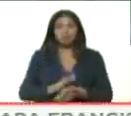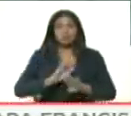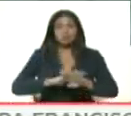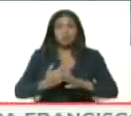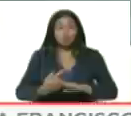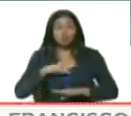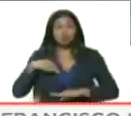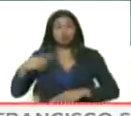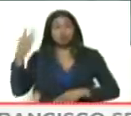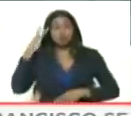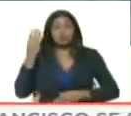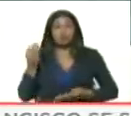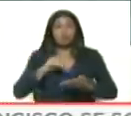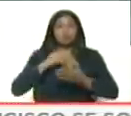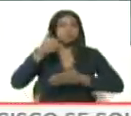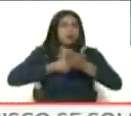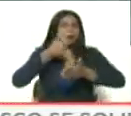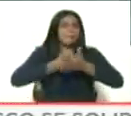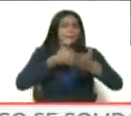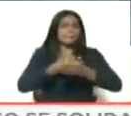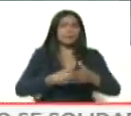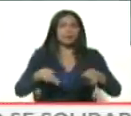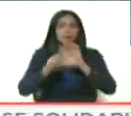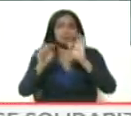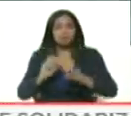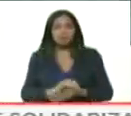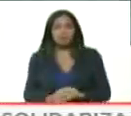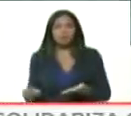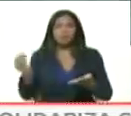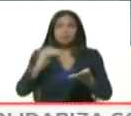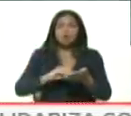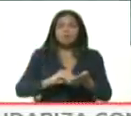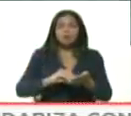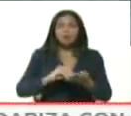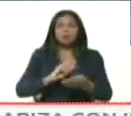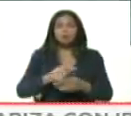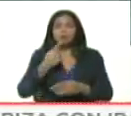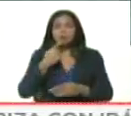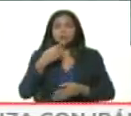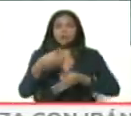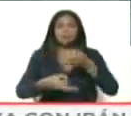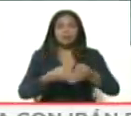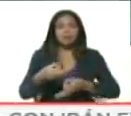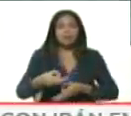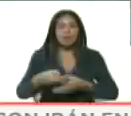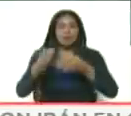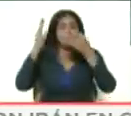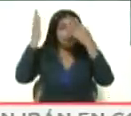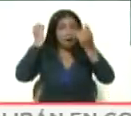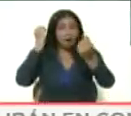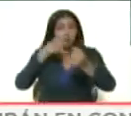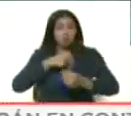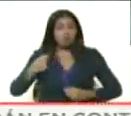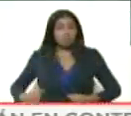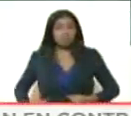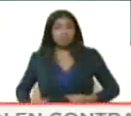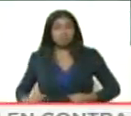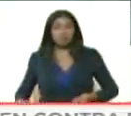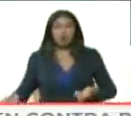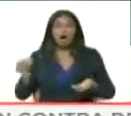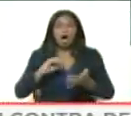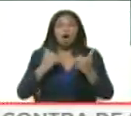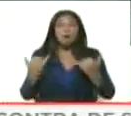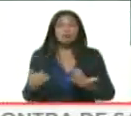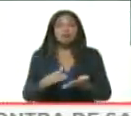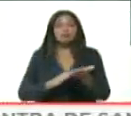sabemos que vuelven al combate. Vuelven a un momento donde, como lo decía el embajador Libarón, vienen ahorita a la recuperación